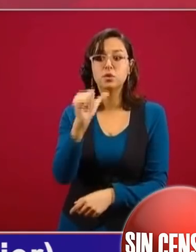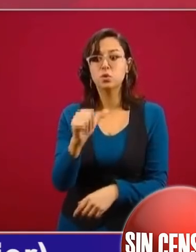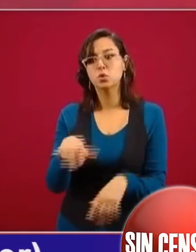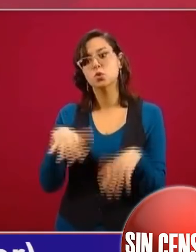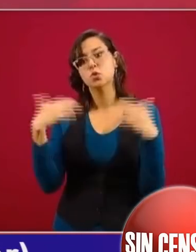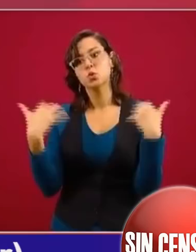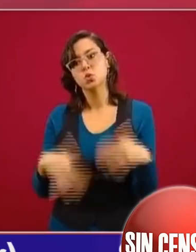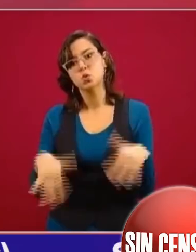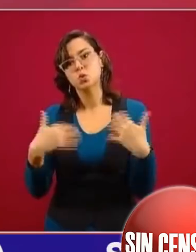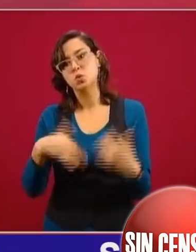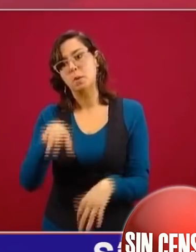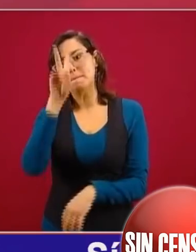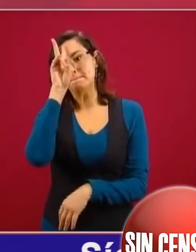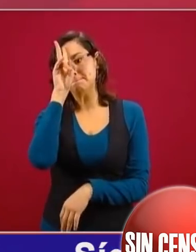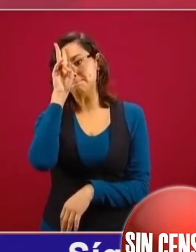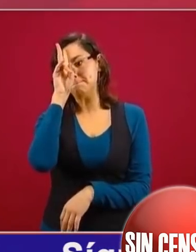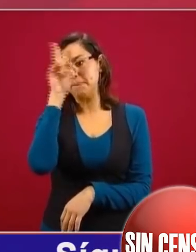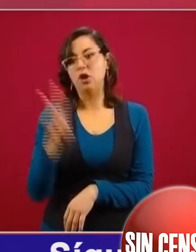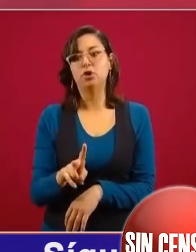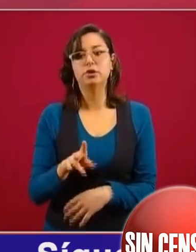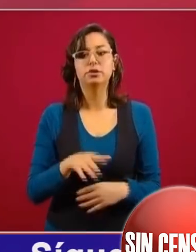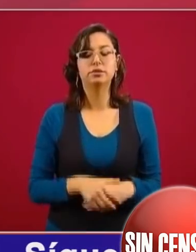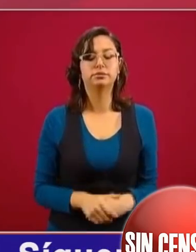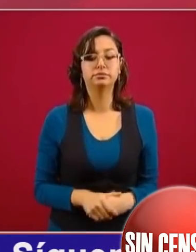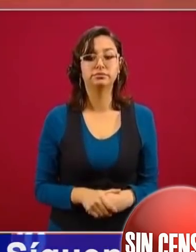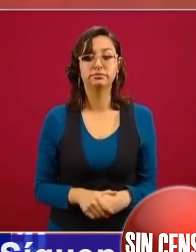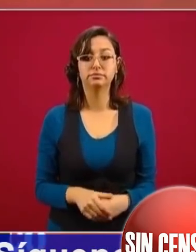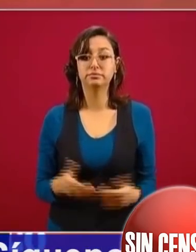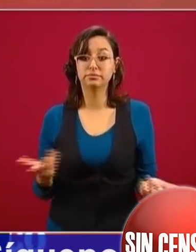Si existe demanda, va a haber oferta.